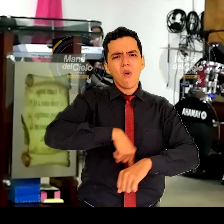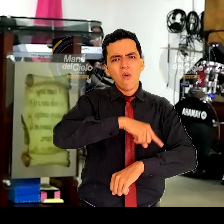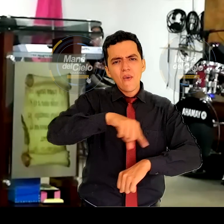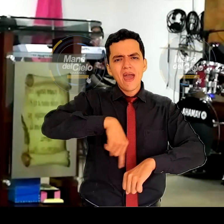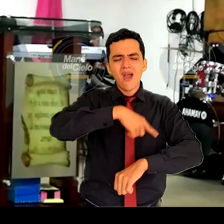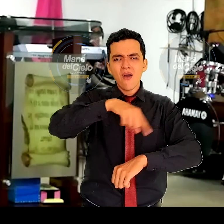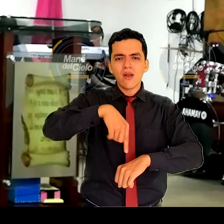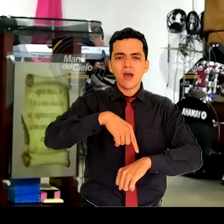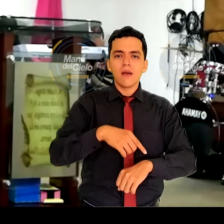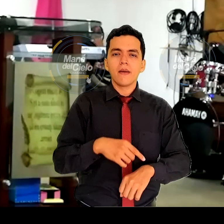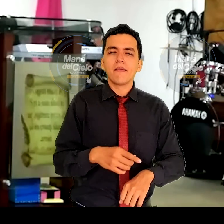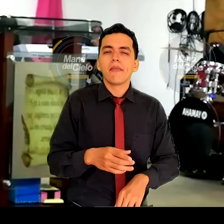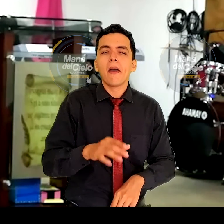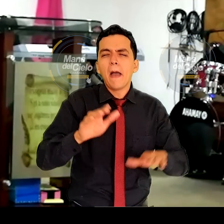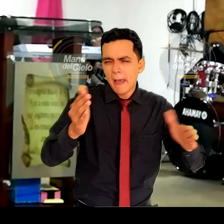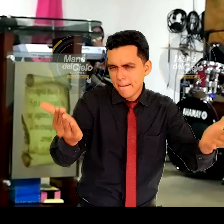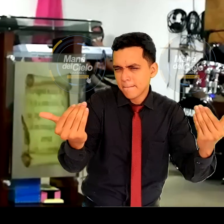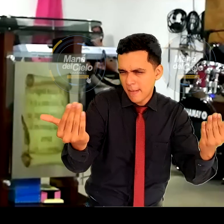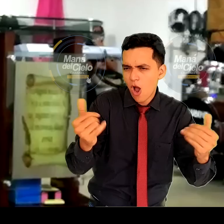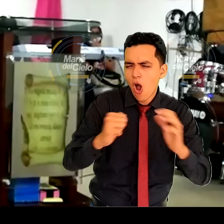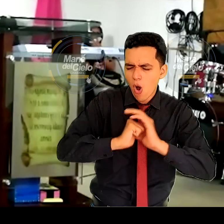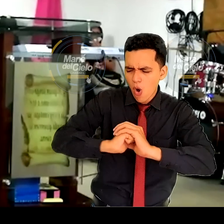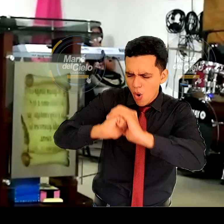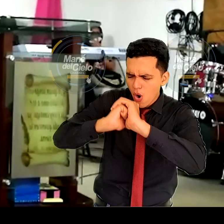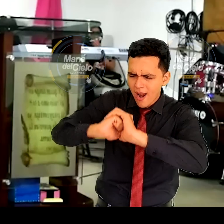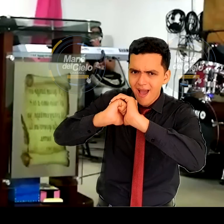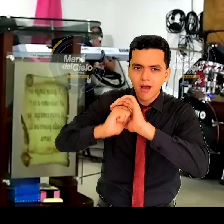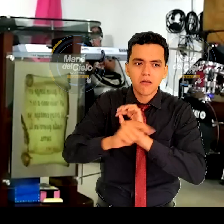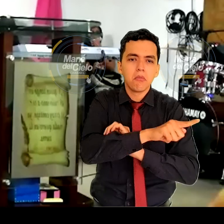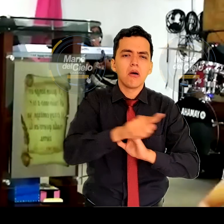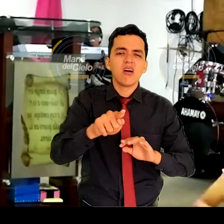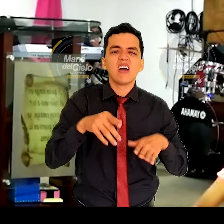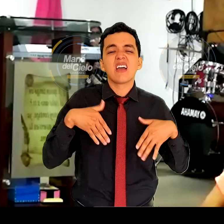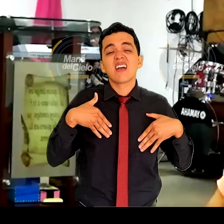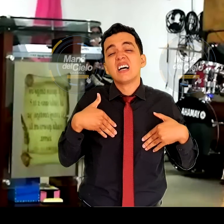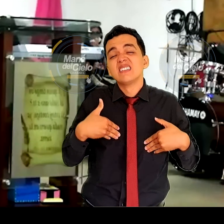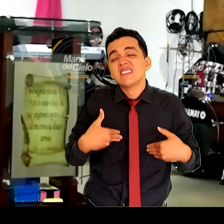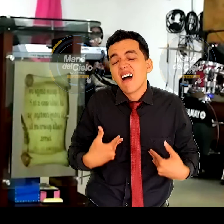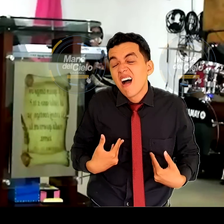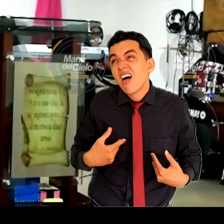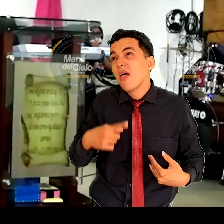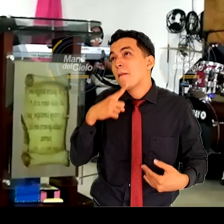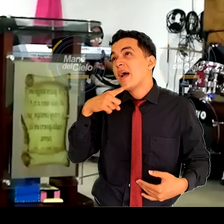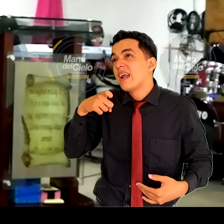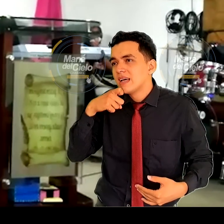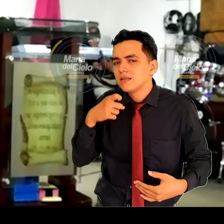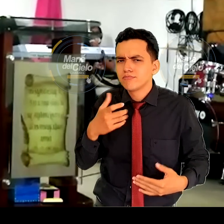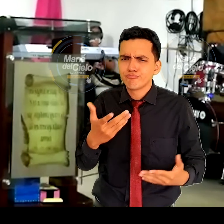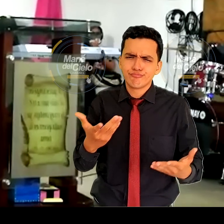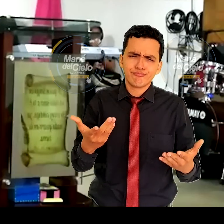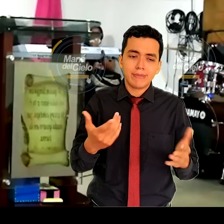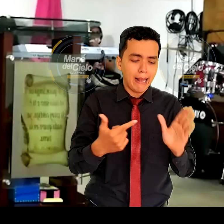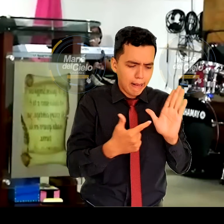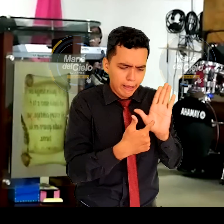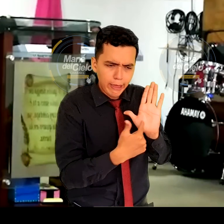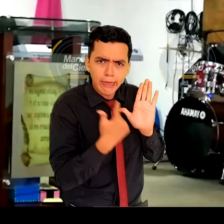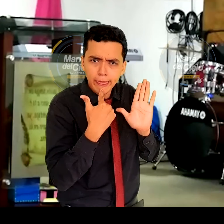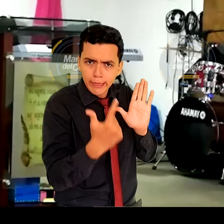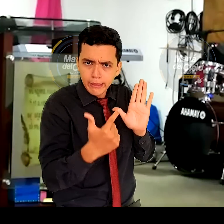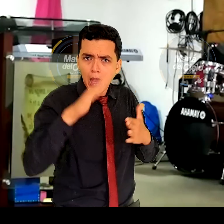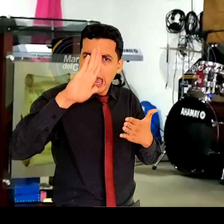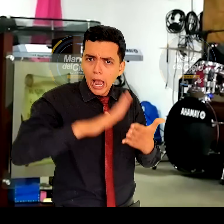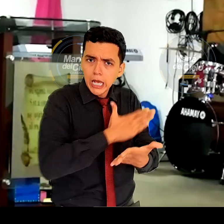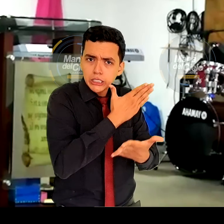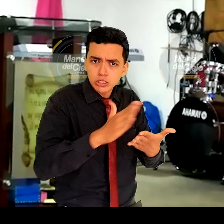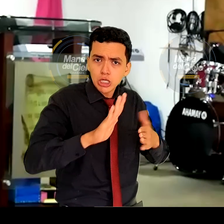duelen las rodillas, porque duele la espalda, porque estamos cansados. Y la Biblia no dice: todo lo que pidieras cantando, sino orando. Y qué bueno que esta noche podamos